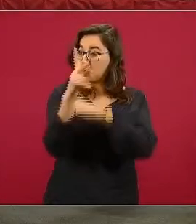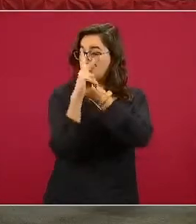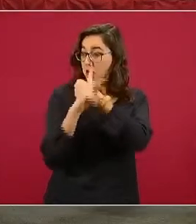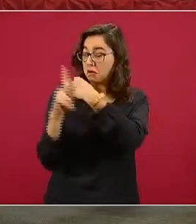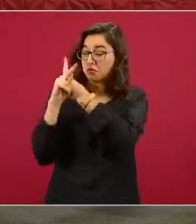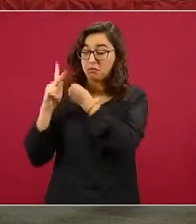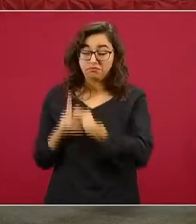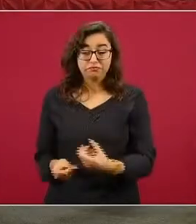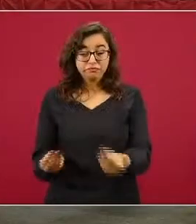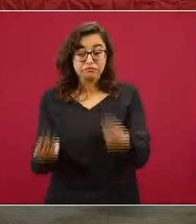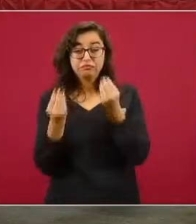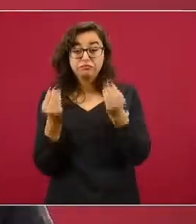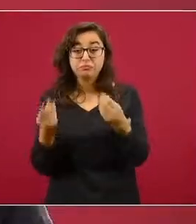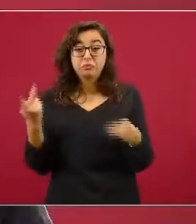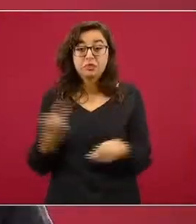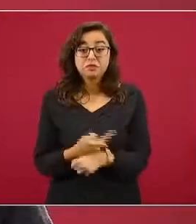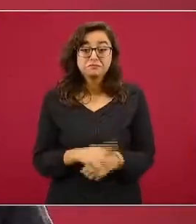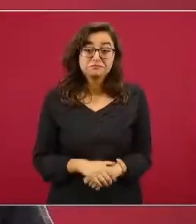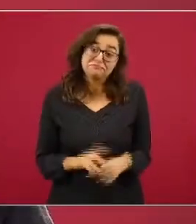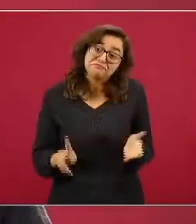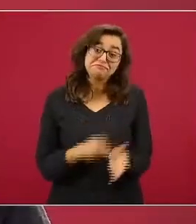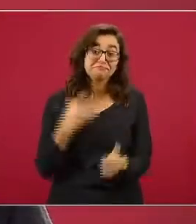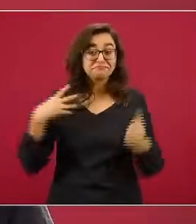muchísimas pruebas están en un rebrote.